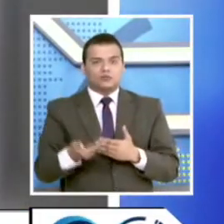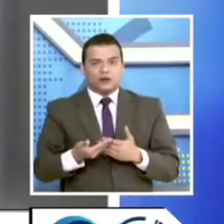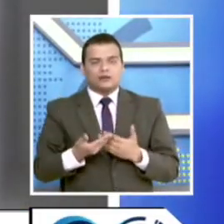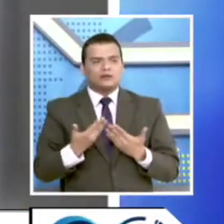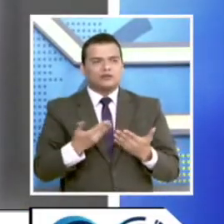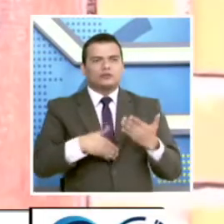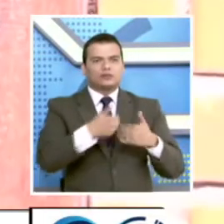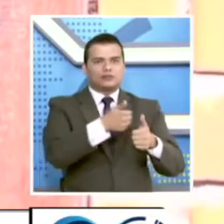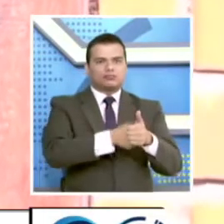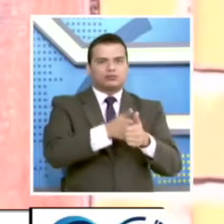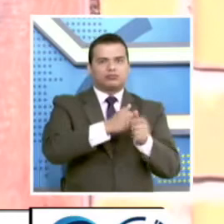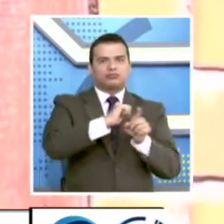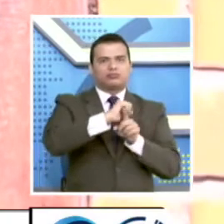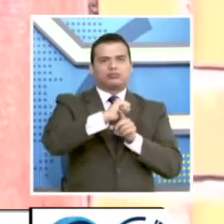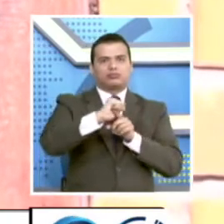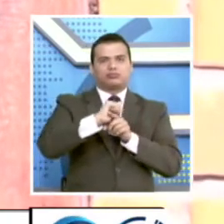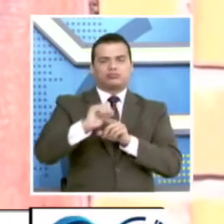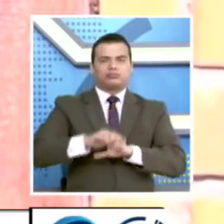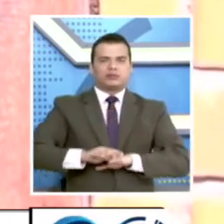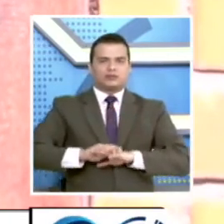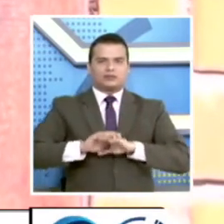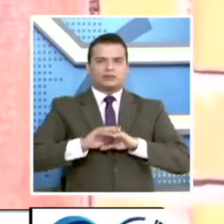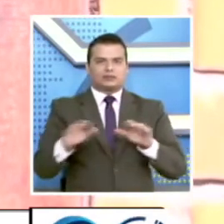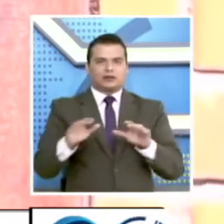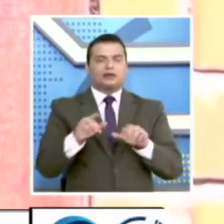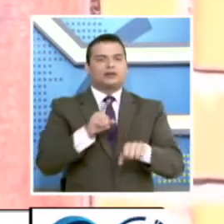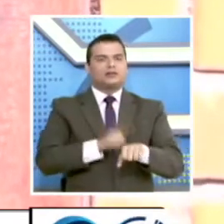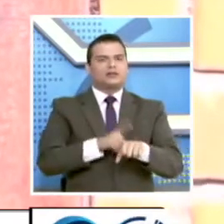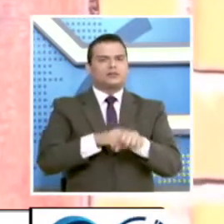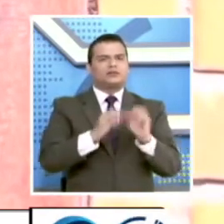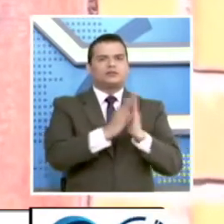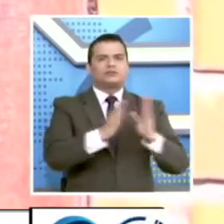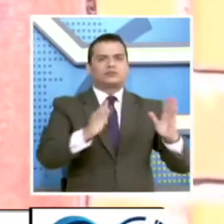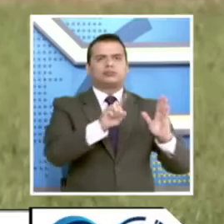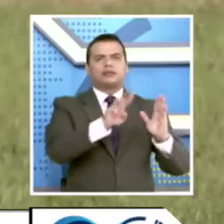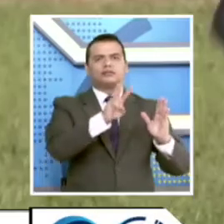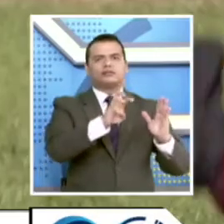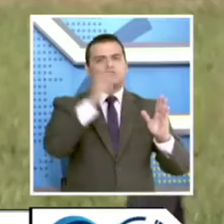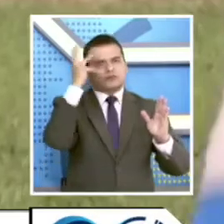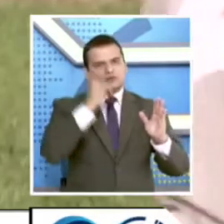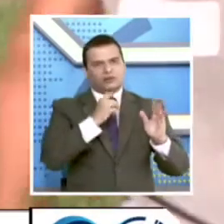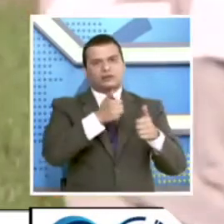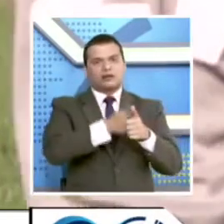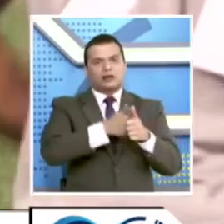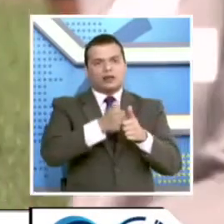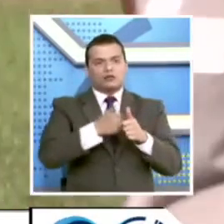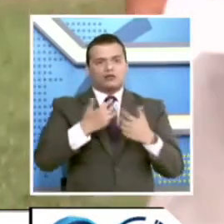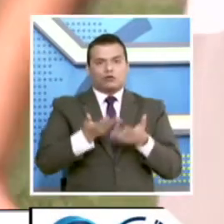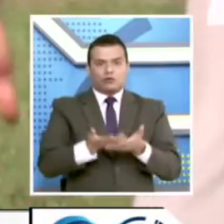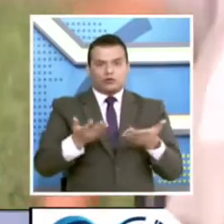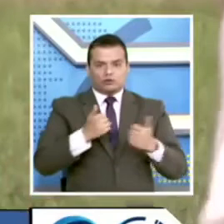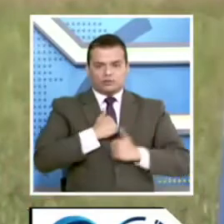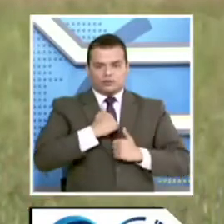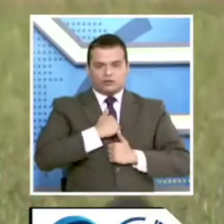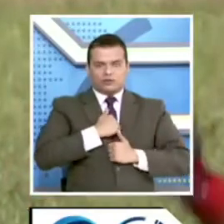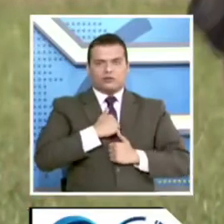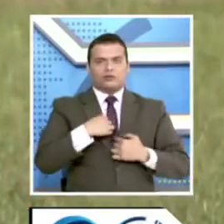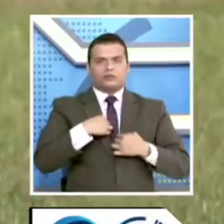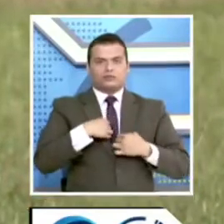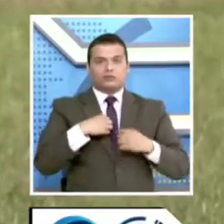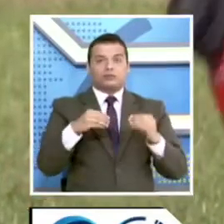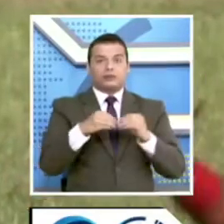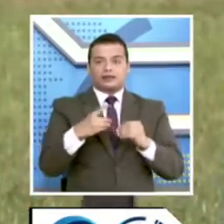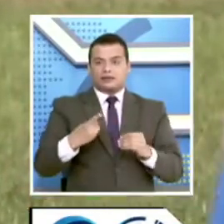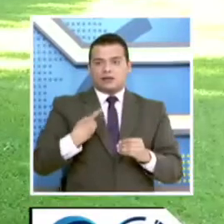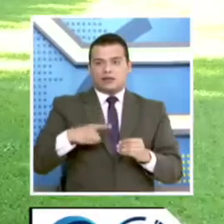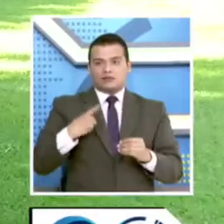entrenamientos individuales. En la primera fase de 28 días, cada jugador deberá llevar su indumentaria y el equipo eliminó el desayuno